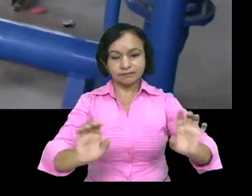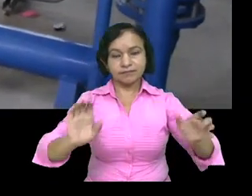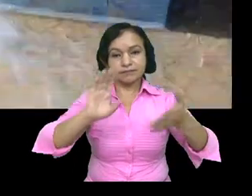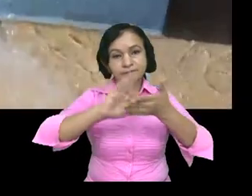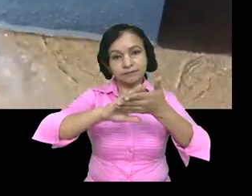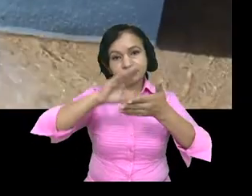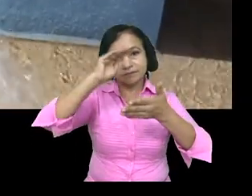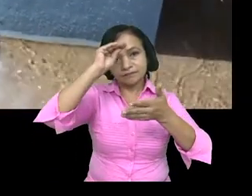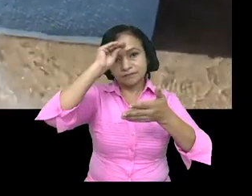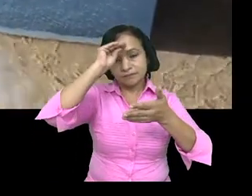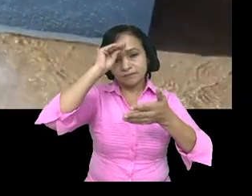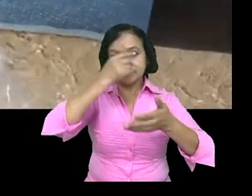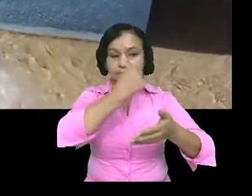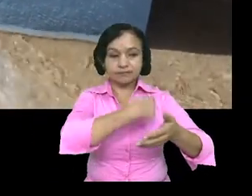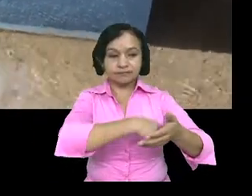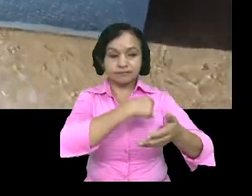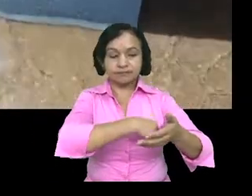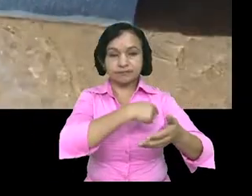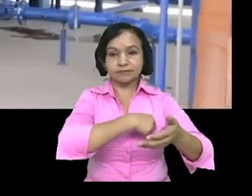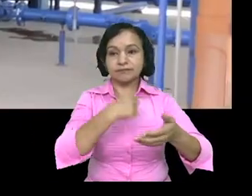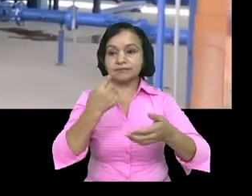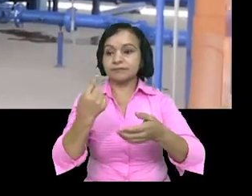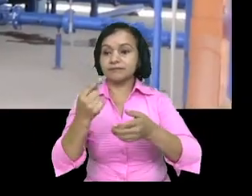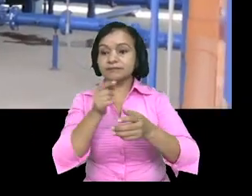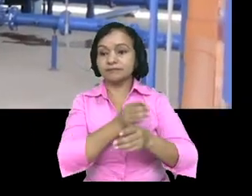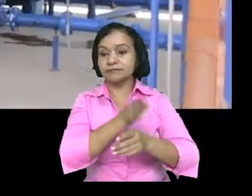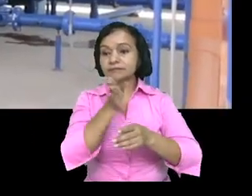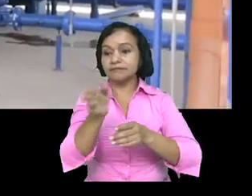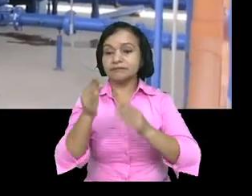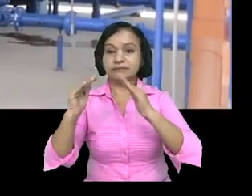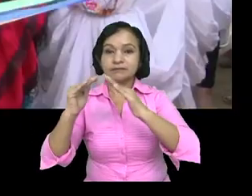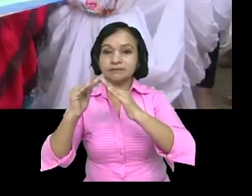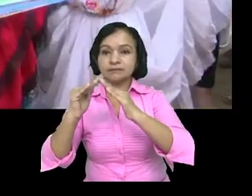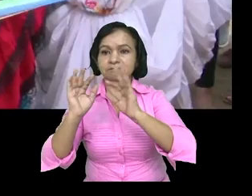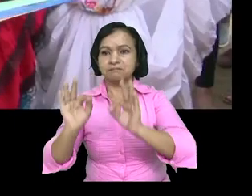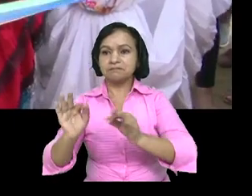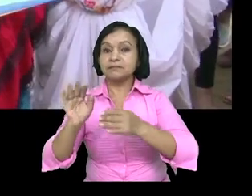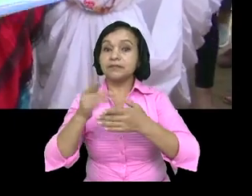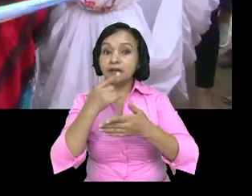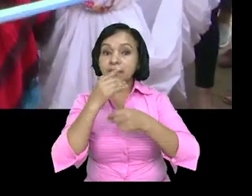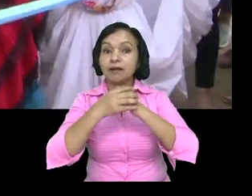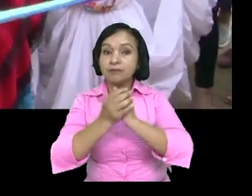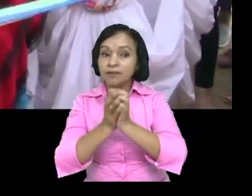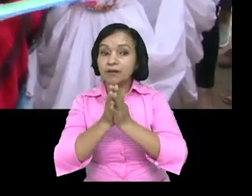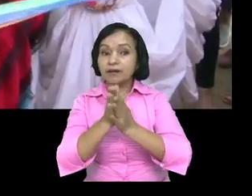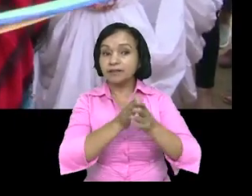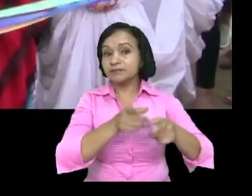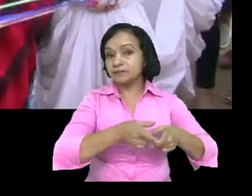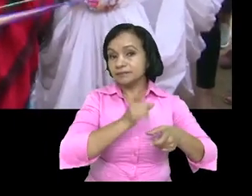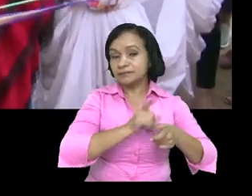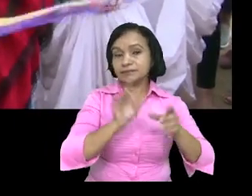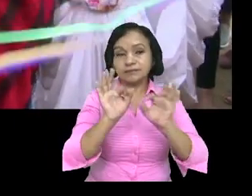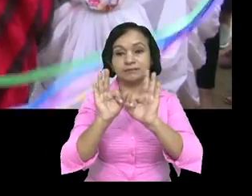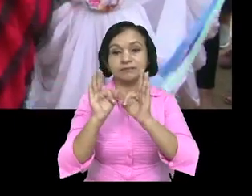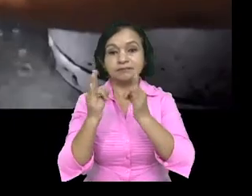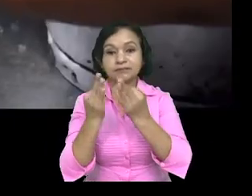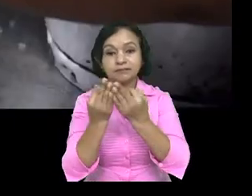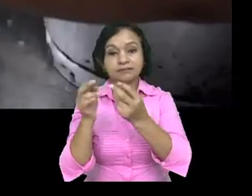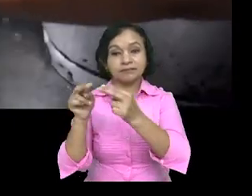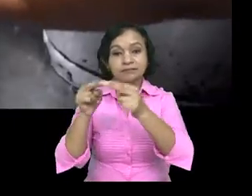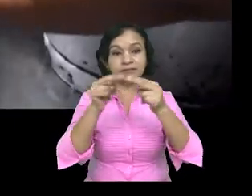aprenden estos hábitos en la escuela y los llevan a la casa. Entonces hay una interrelación también dentro de las familias